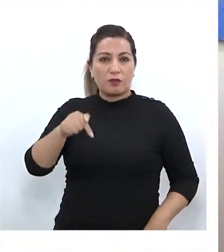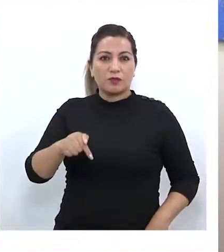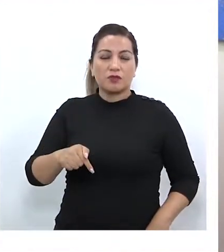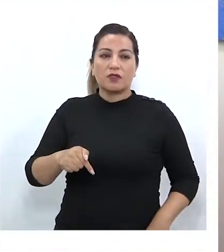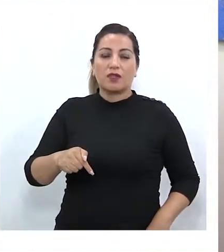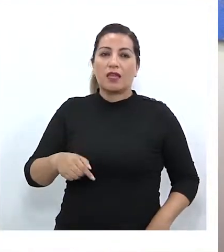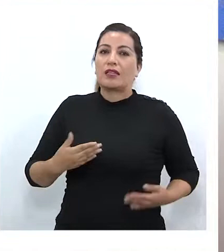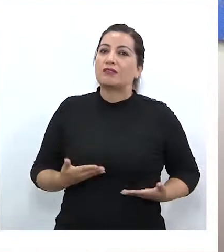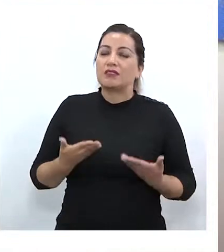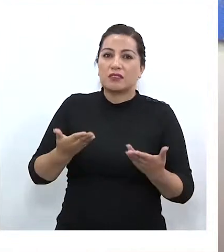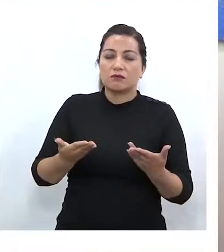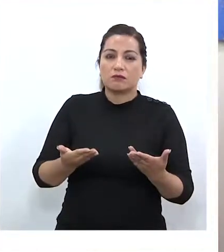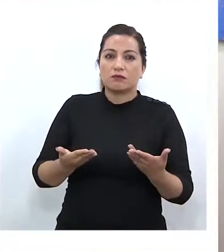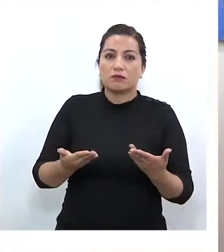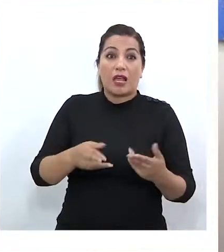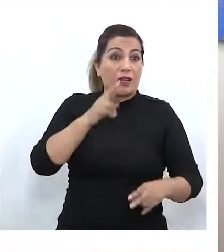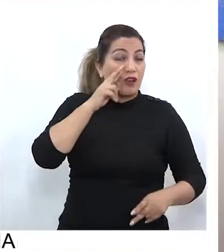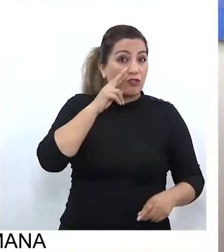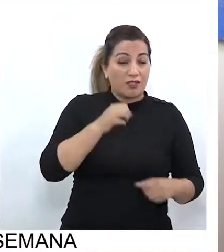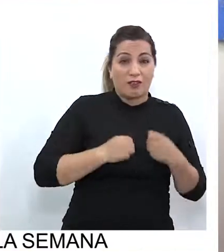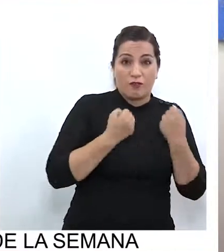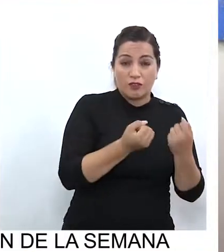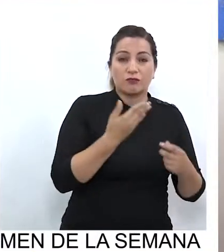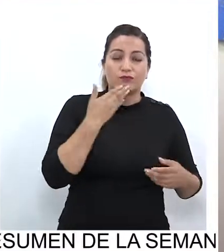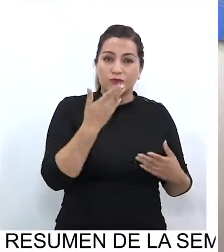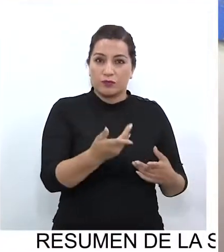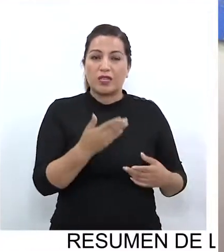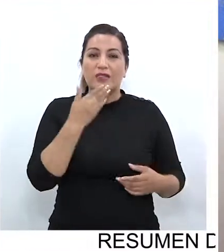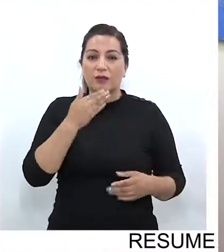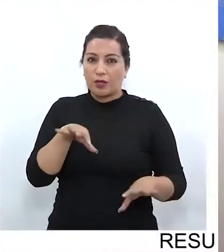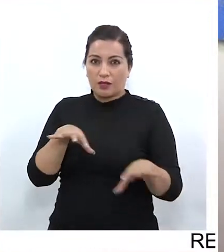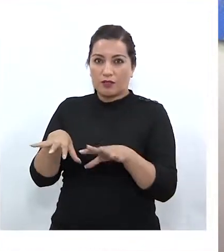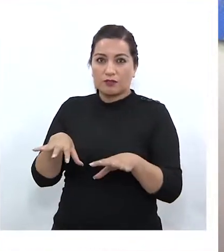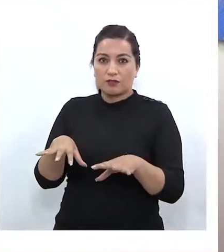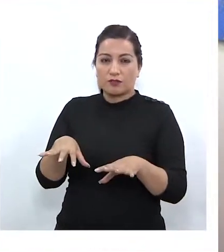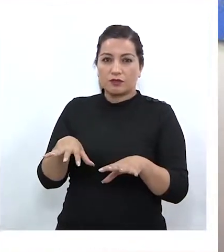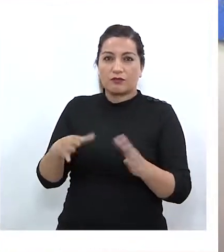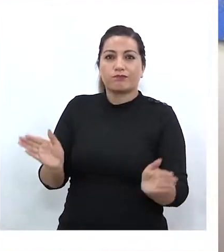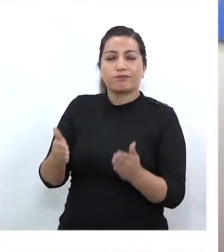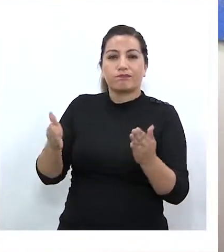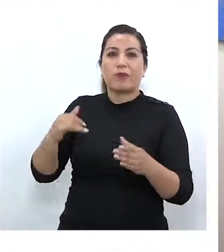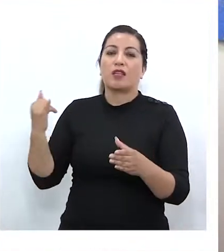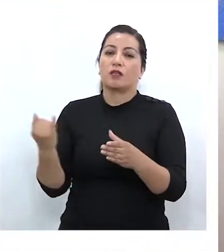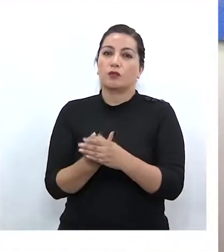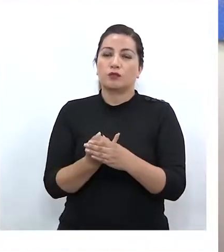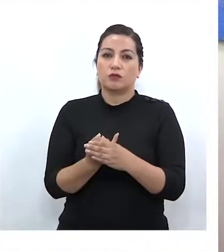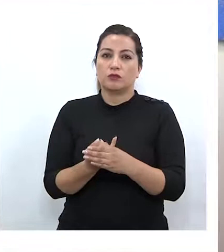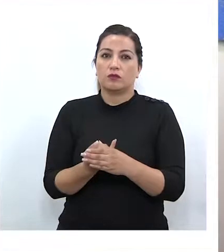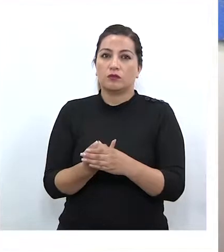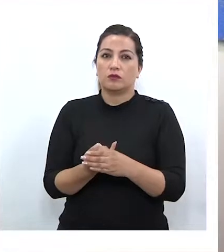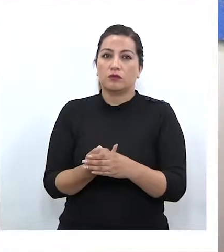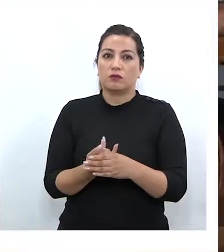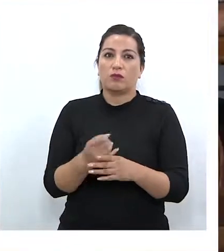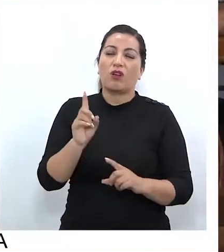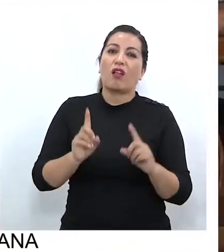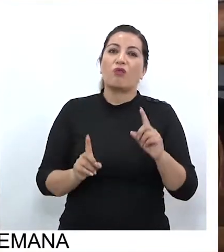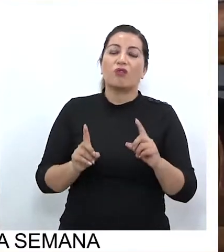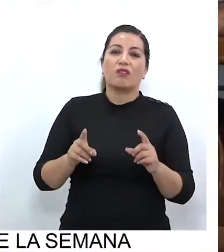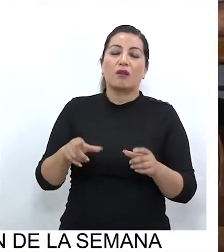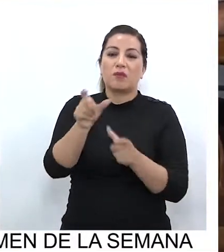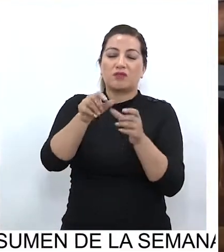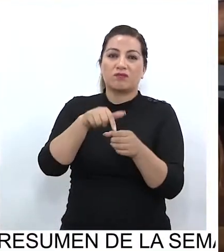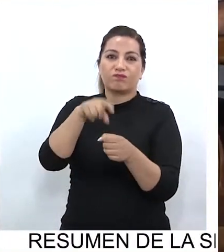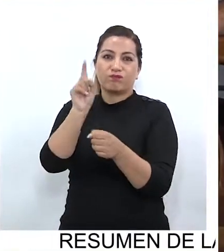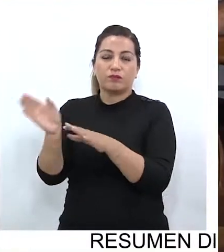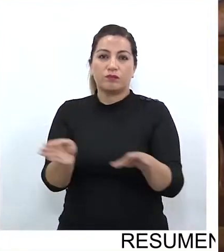fundamental entregar, por un lado, reconocer el esfuerzo, y por otro lado, elementos que promuevan la inclusión para evitar que por esta vía se segmente el